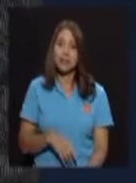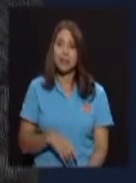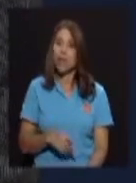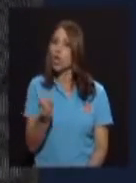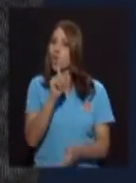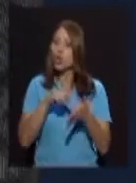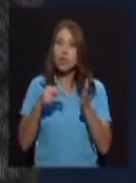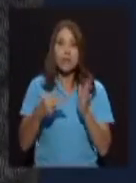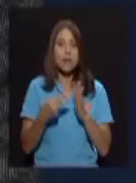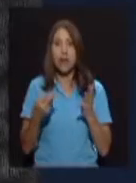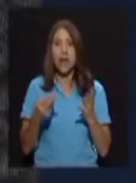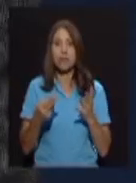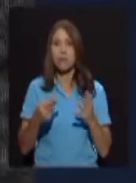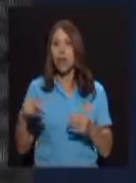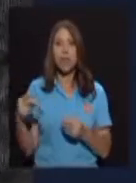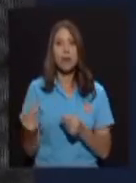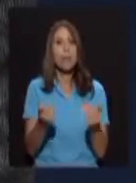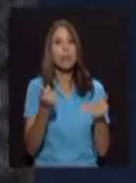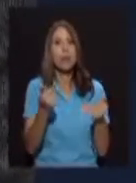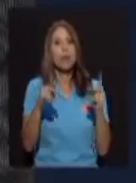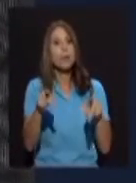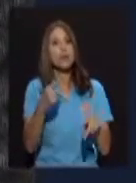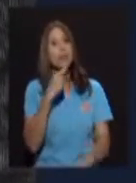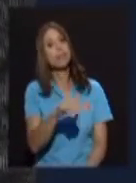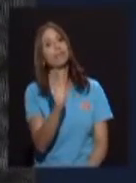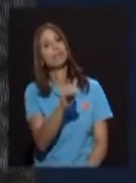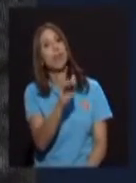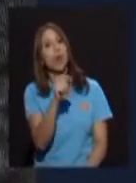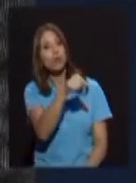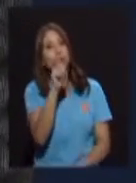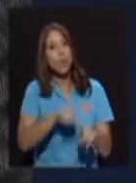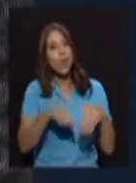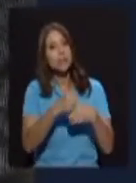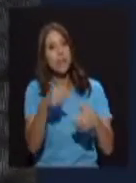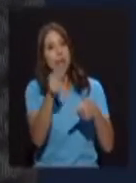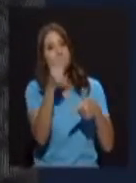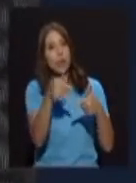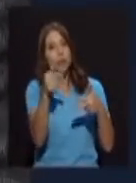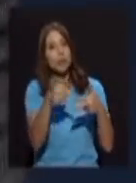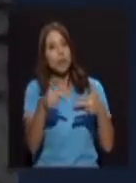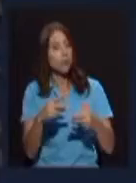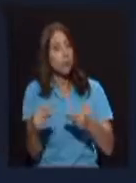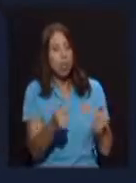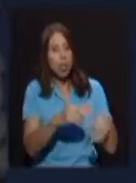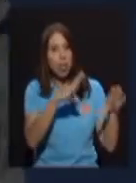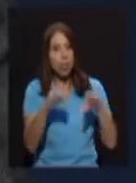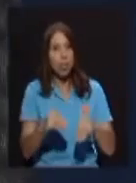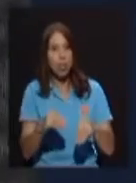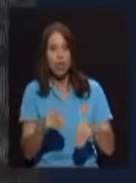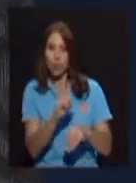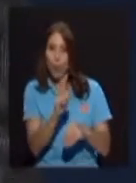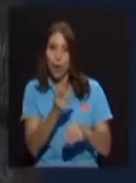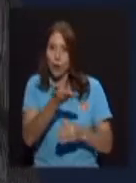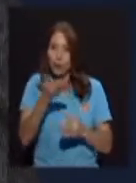no es que de repente alguien toca la puerta y le dice, mire, usted ya no puede hacer ni esto, ni esto, ni esto, sino que hay varias cosas que van pasando con